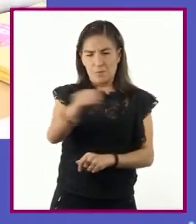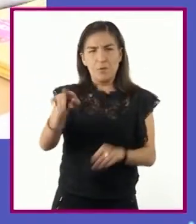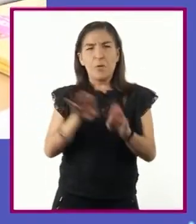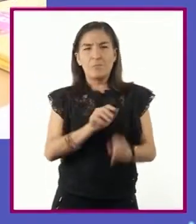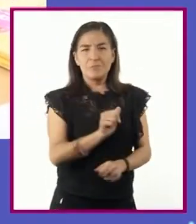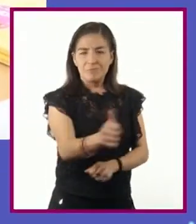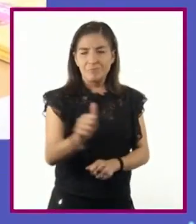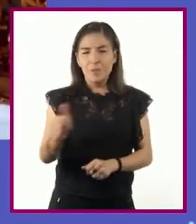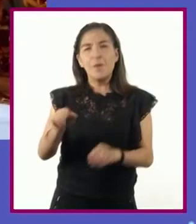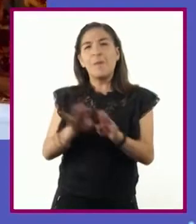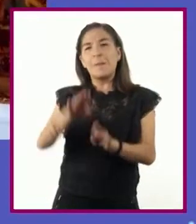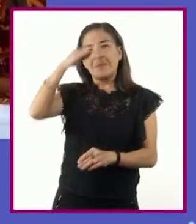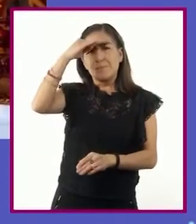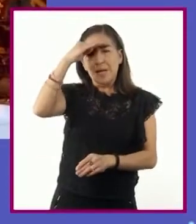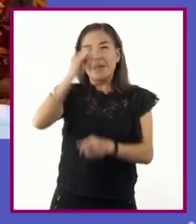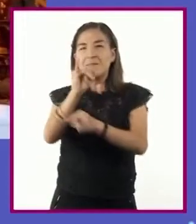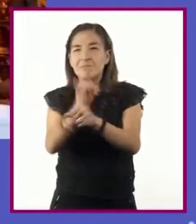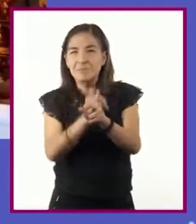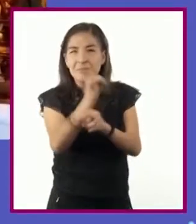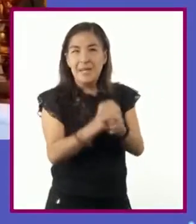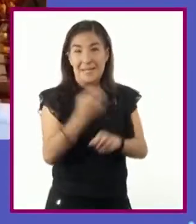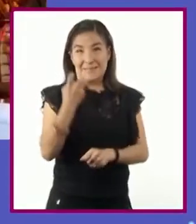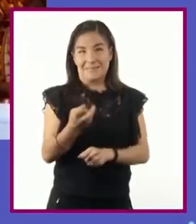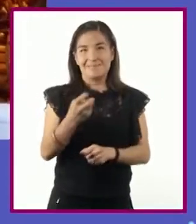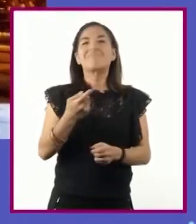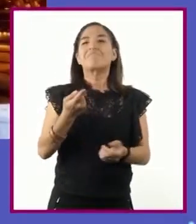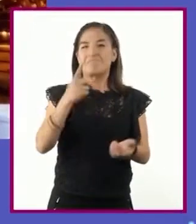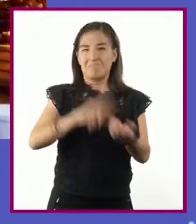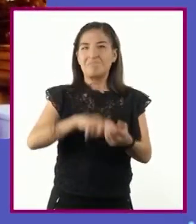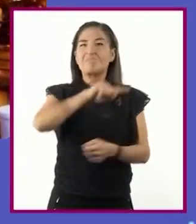y reflexionan. Esa es una lección para el mundo.